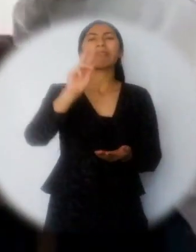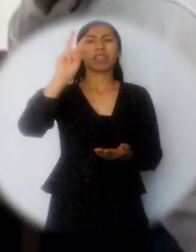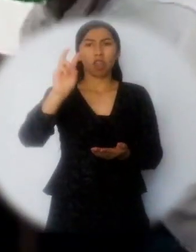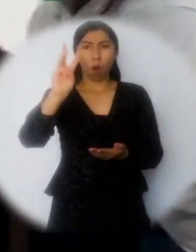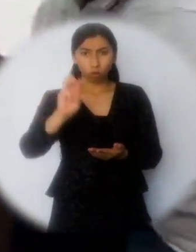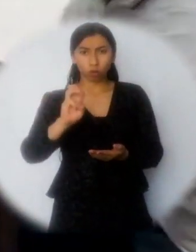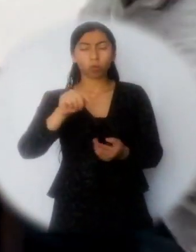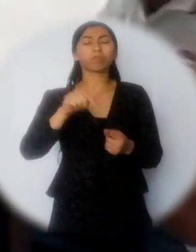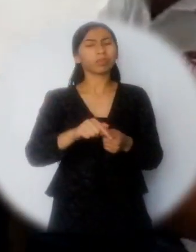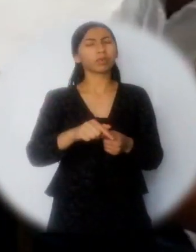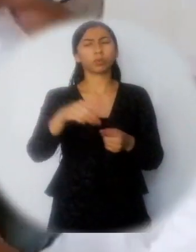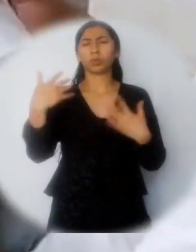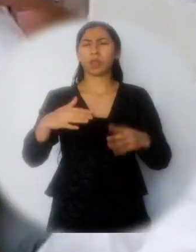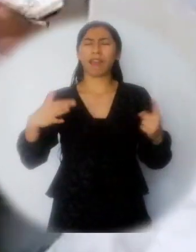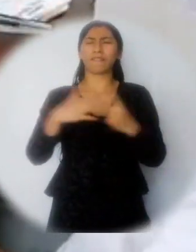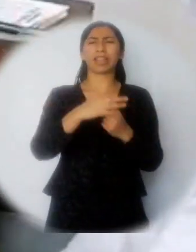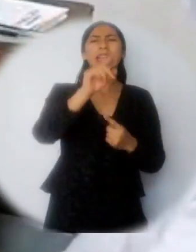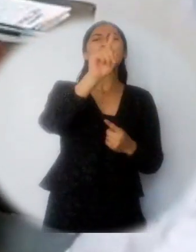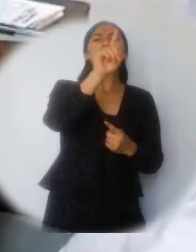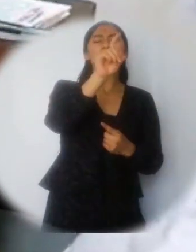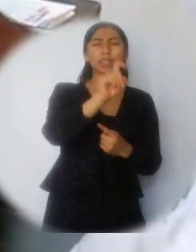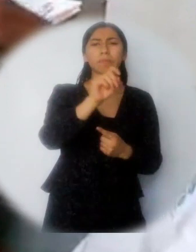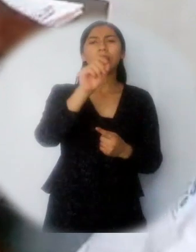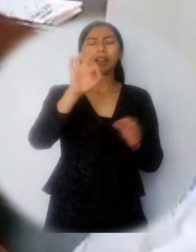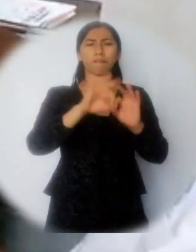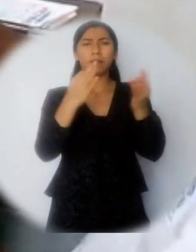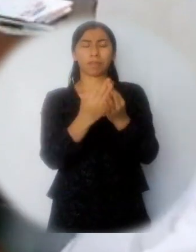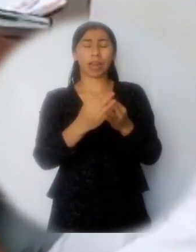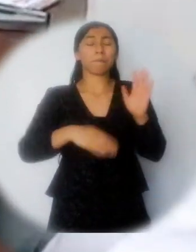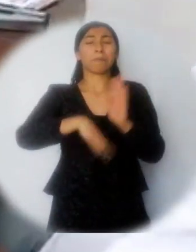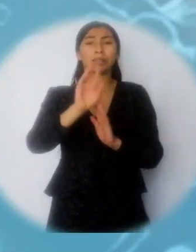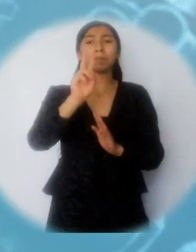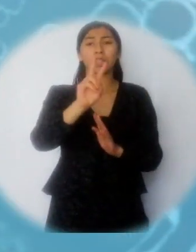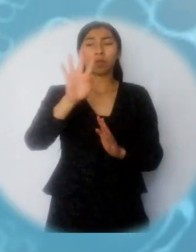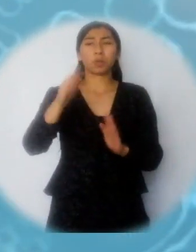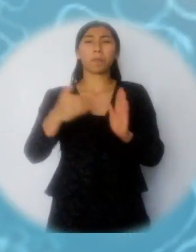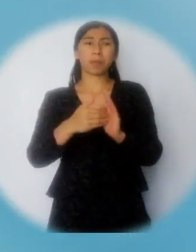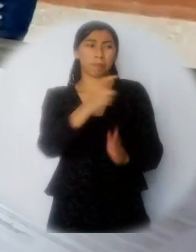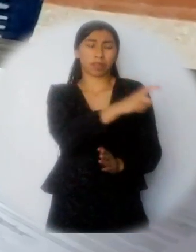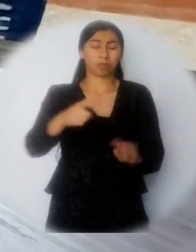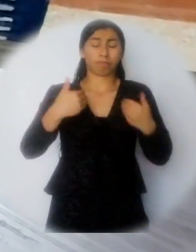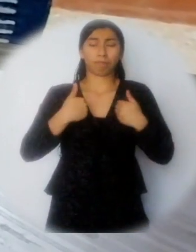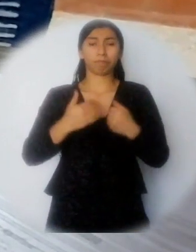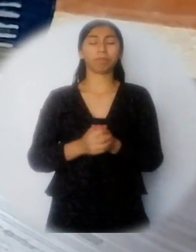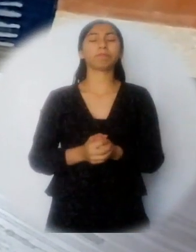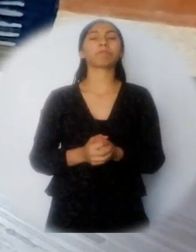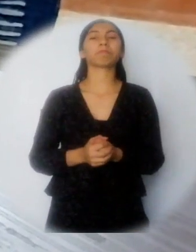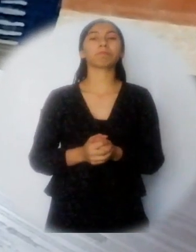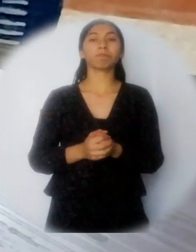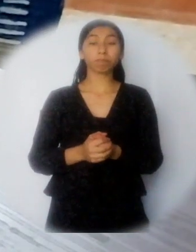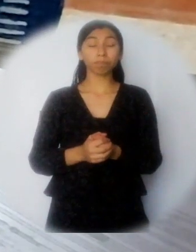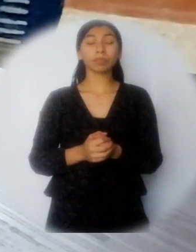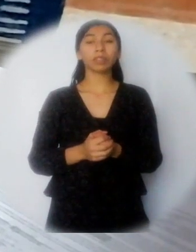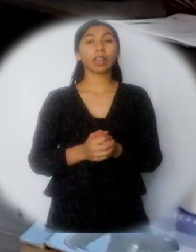se vieron afectadas 6.097 familias y más de 24.600 personas. En apoyo a los entes territoriales bajo